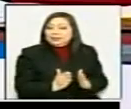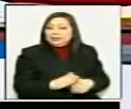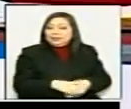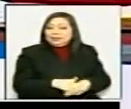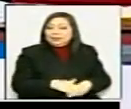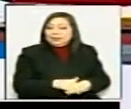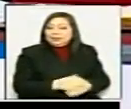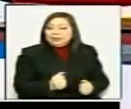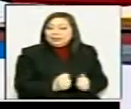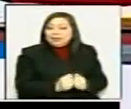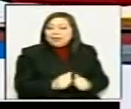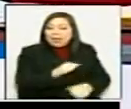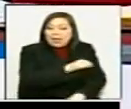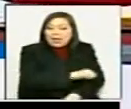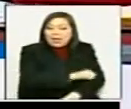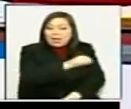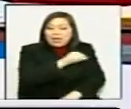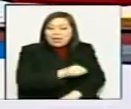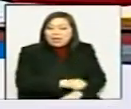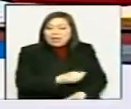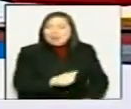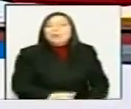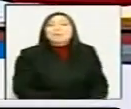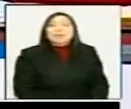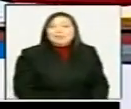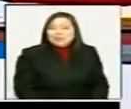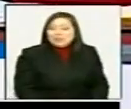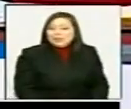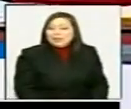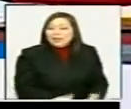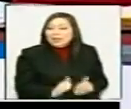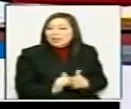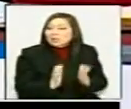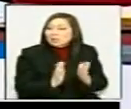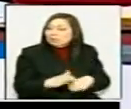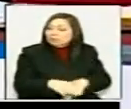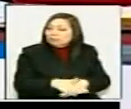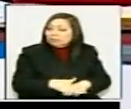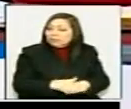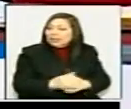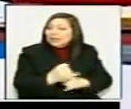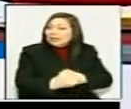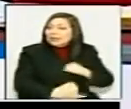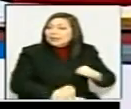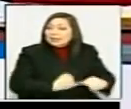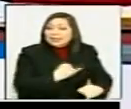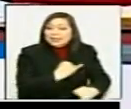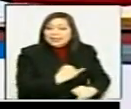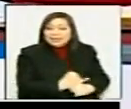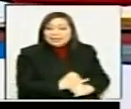de Cooperación Amazónica, OTCA, que es un organismo internacional